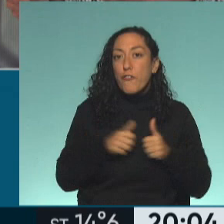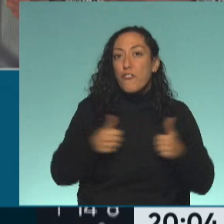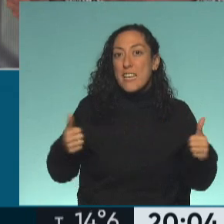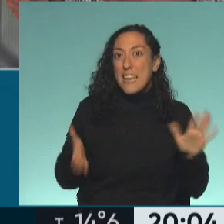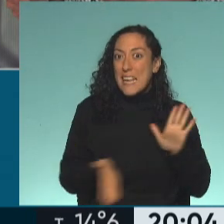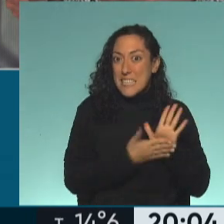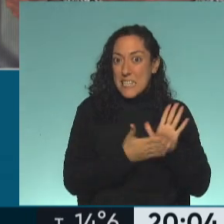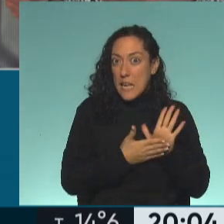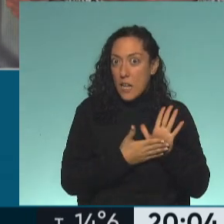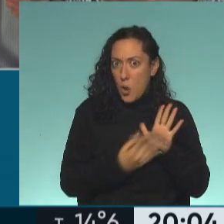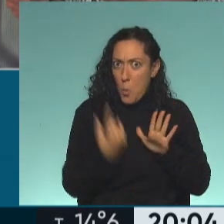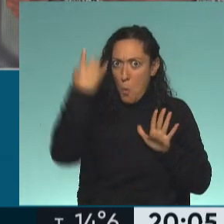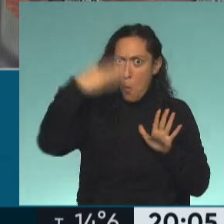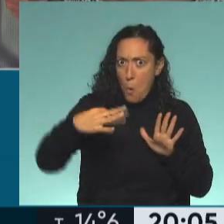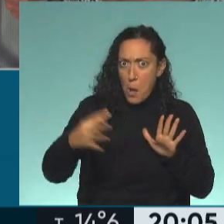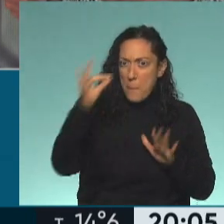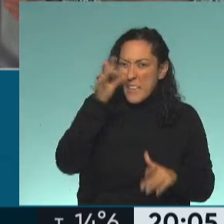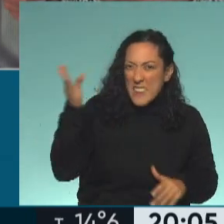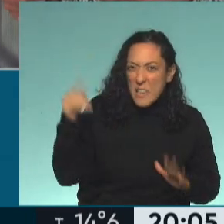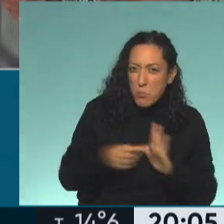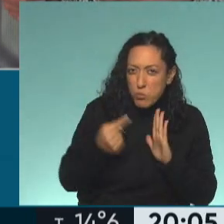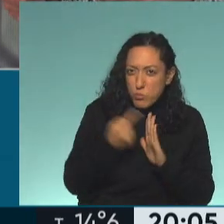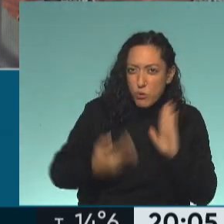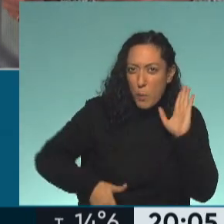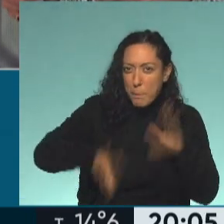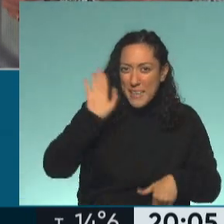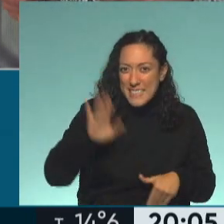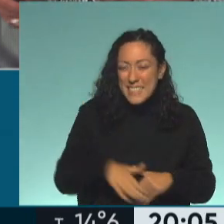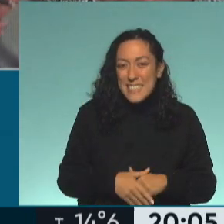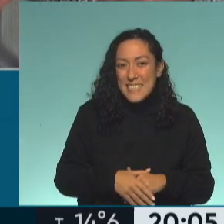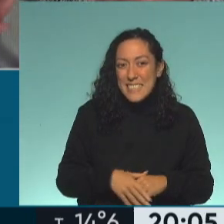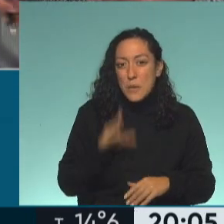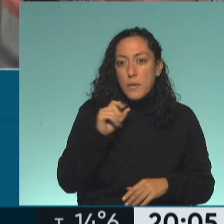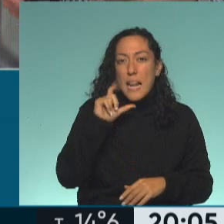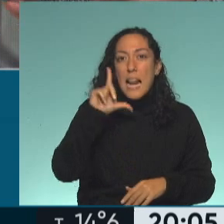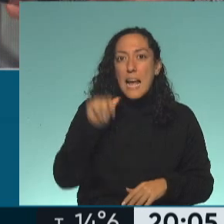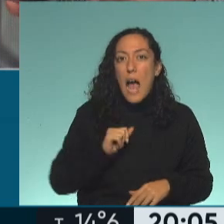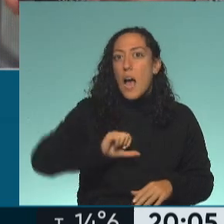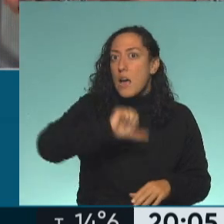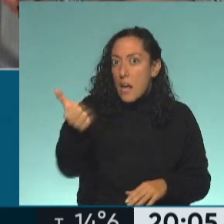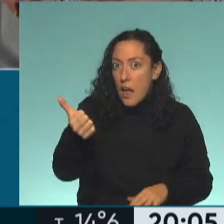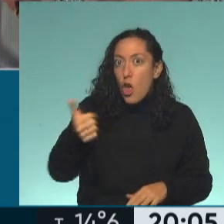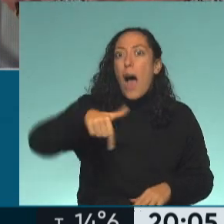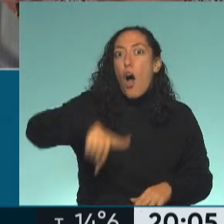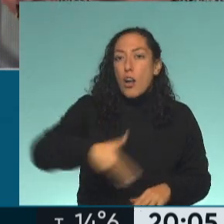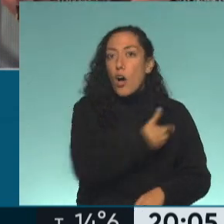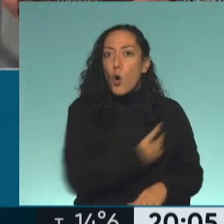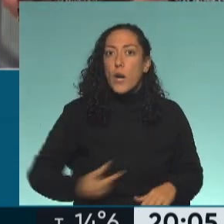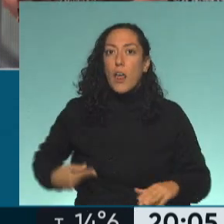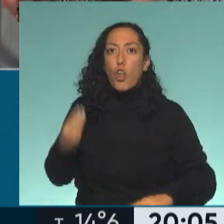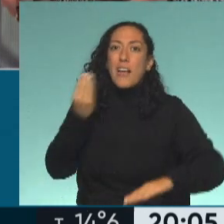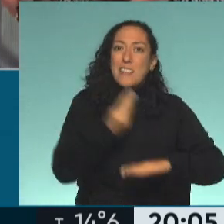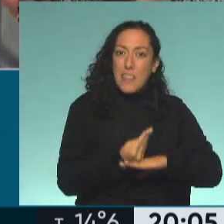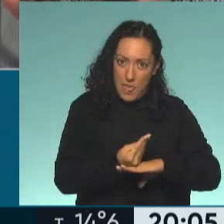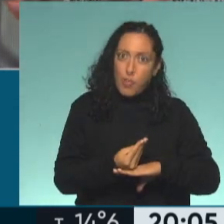elección excepcional con más de 20 puntos. Bueno, Alejandro Vilca, que fue el gran ganador en ese momento, es candidato a gobernador.